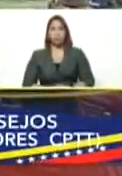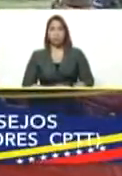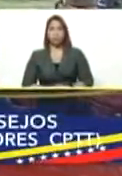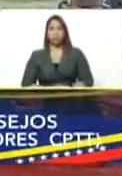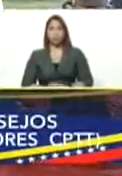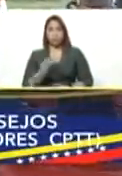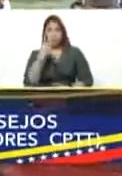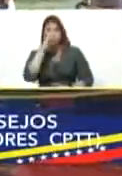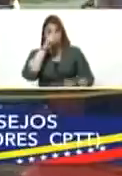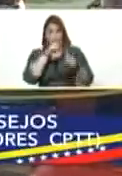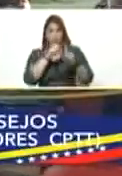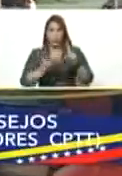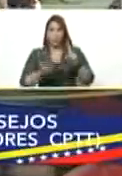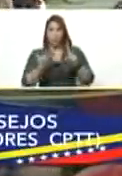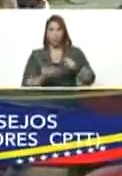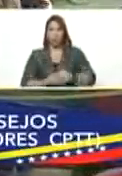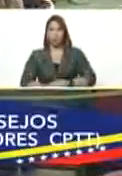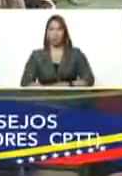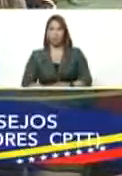Dos objetivos vitales.